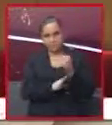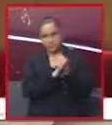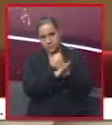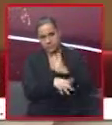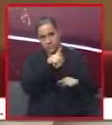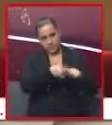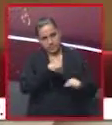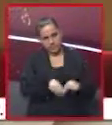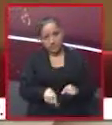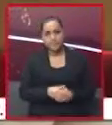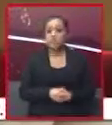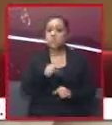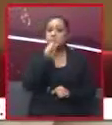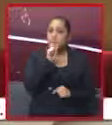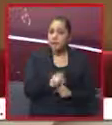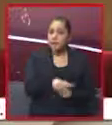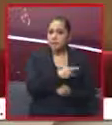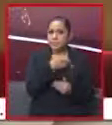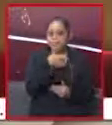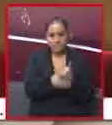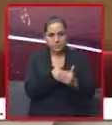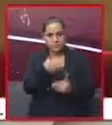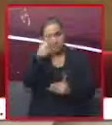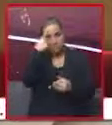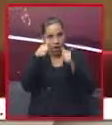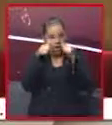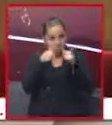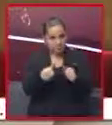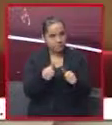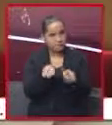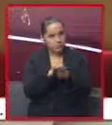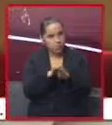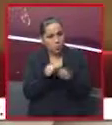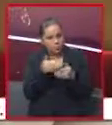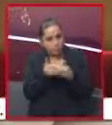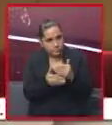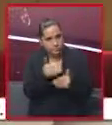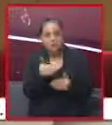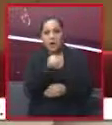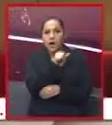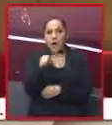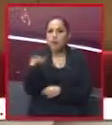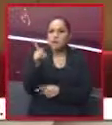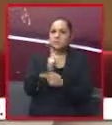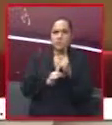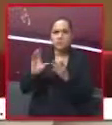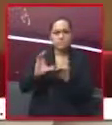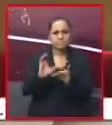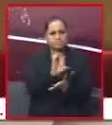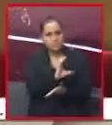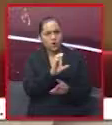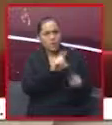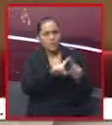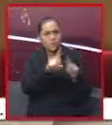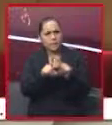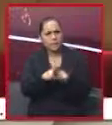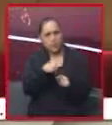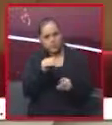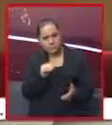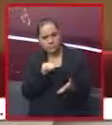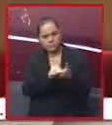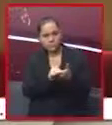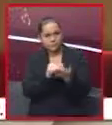además un seguimiento de las garantías que se establezcan sobre los empréstitos que promuevan